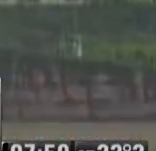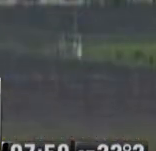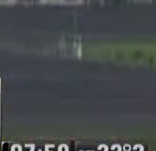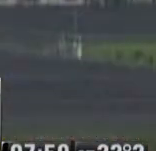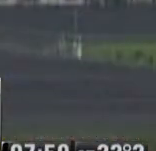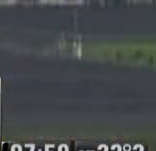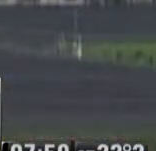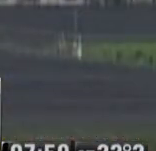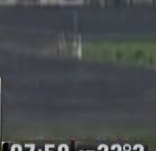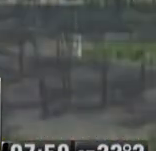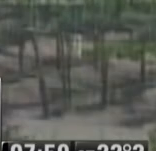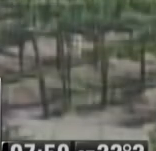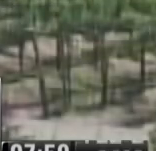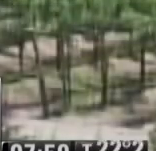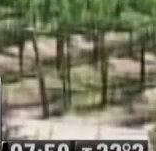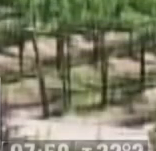¡Gracias!